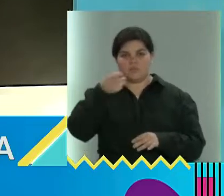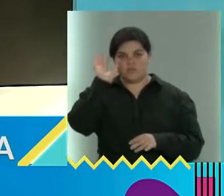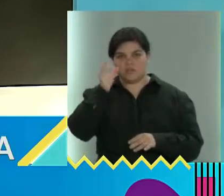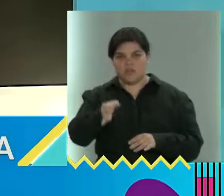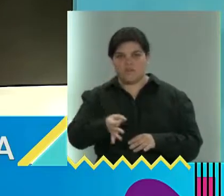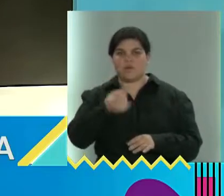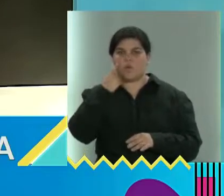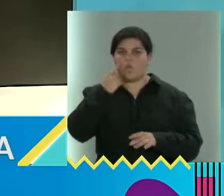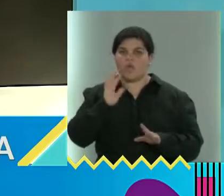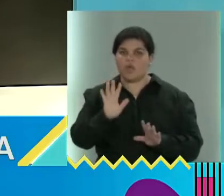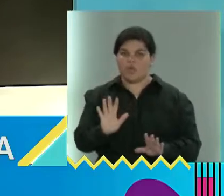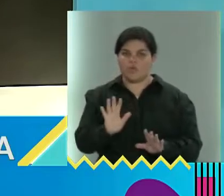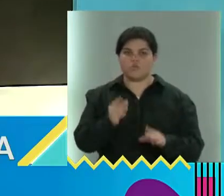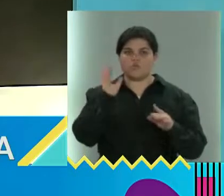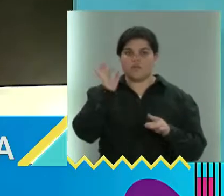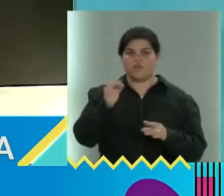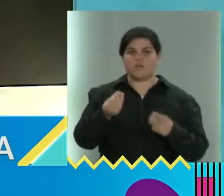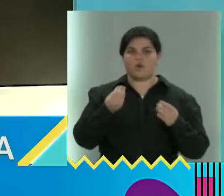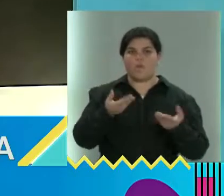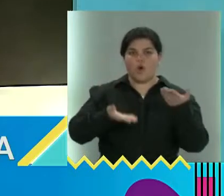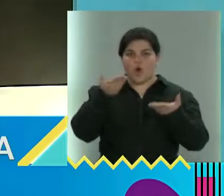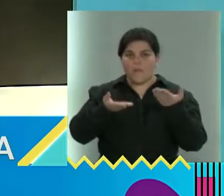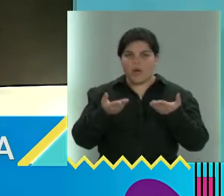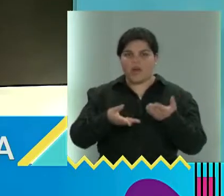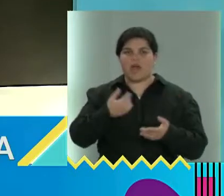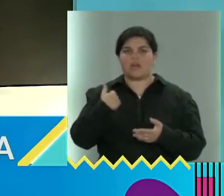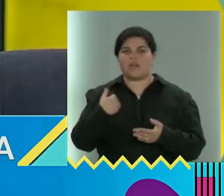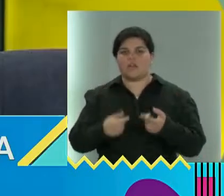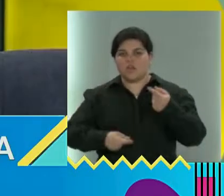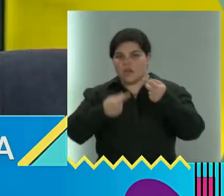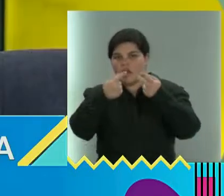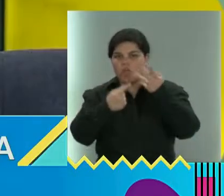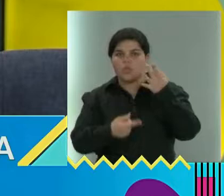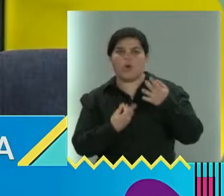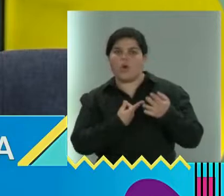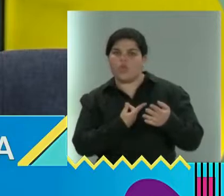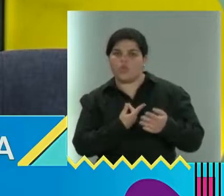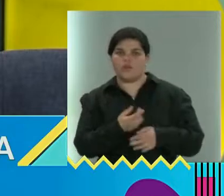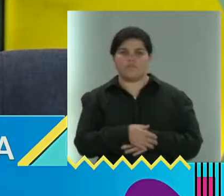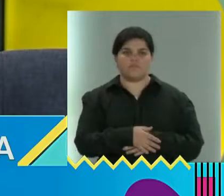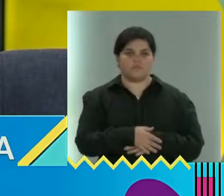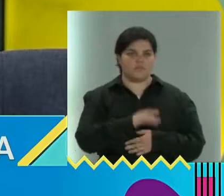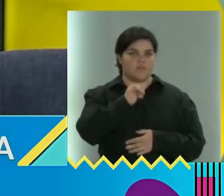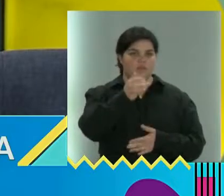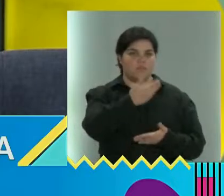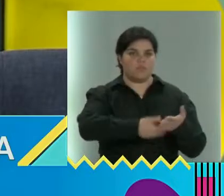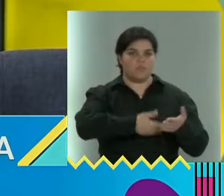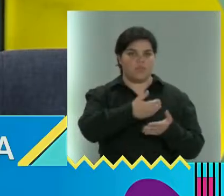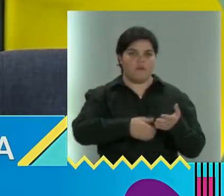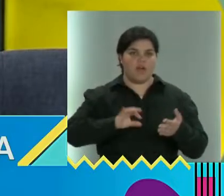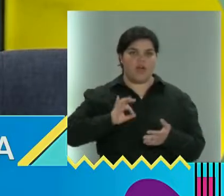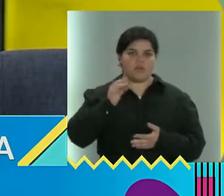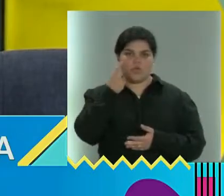de esto del ranking, cómo se encuentra Argentina y demás. Exactamente, sí, las pruebas PISA se vienen desarrollando desde el